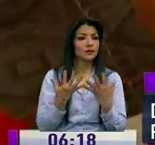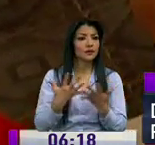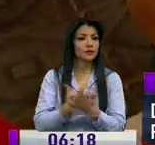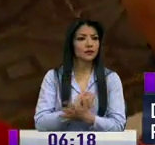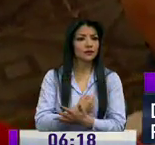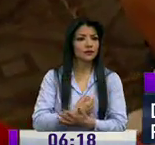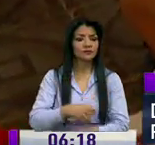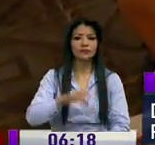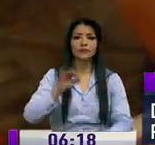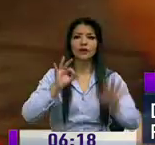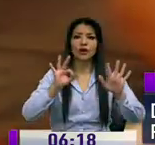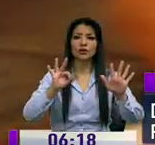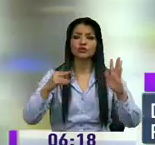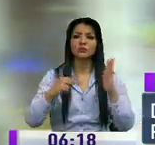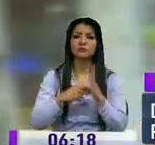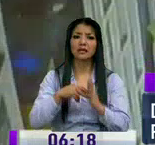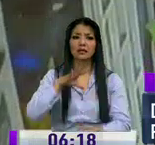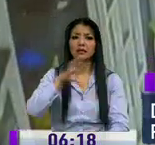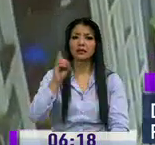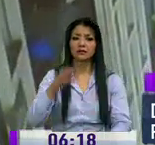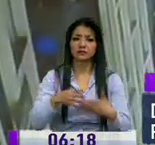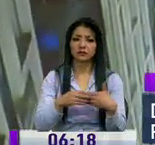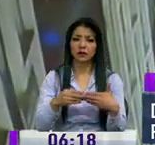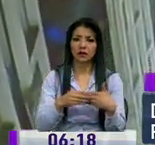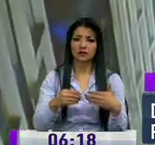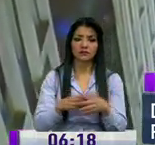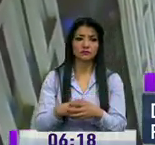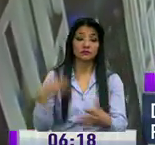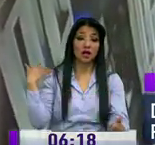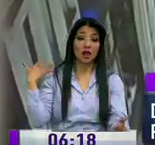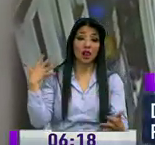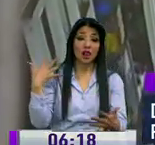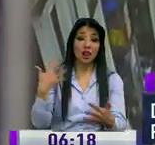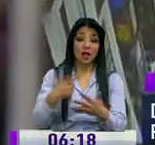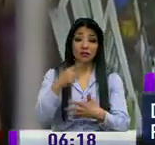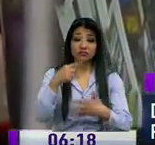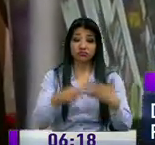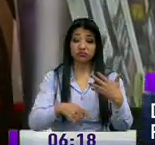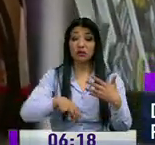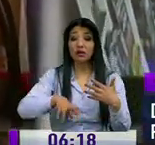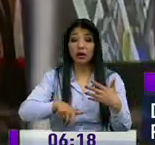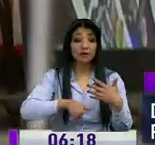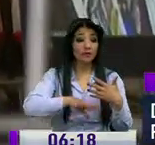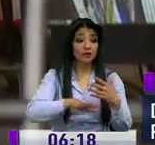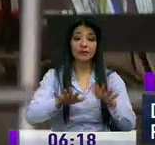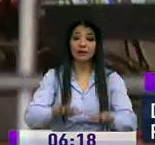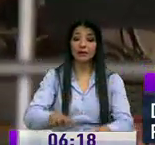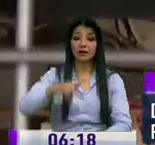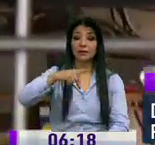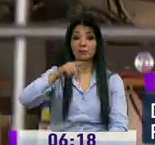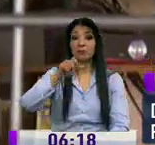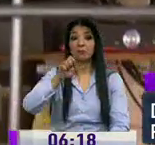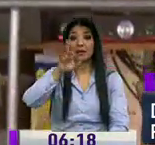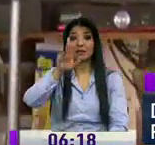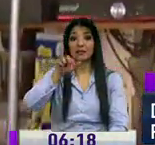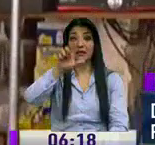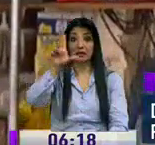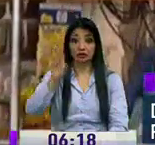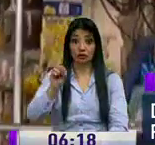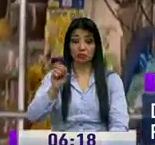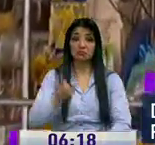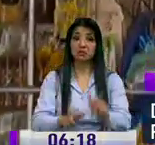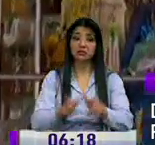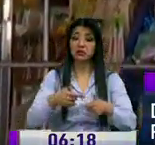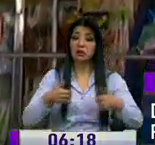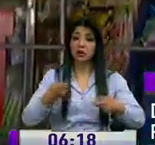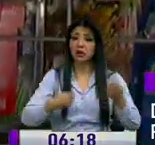unos $8,500. Ante los últimos robos registrados aquí en Petrillo, los propietarios de locales comerciales han optado por comprar